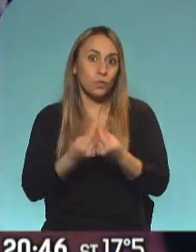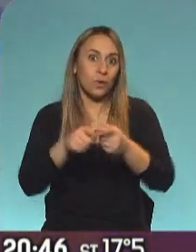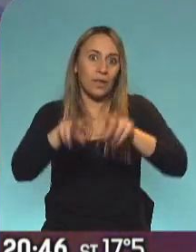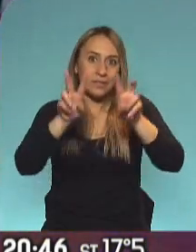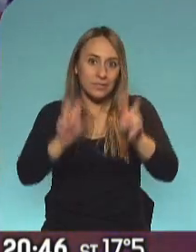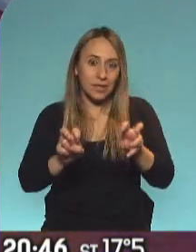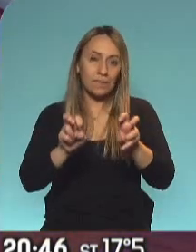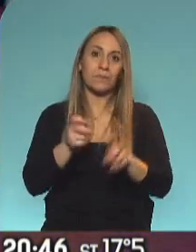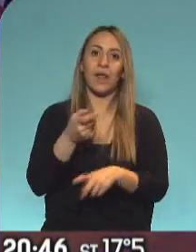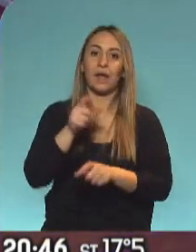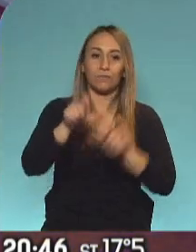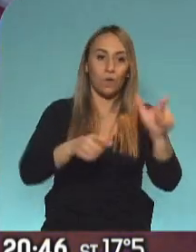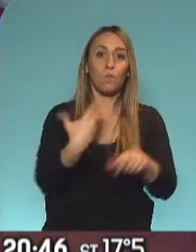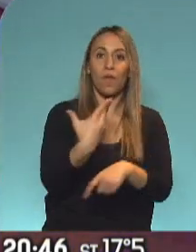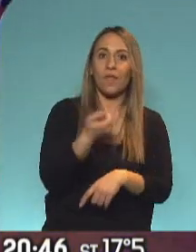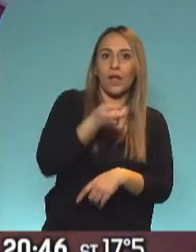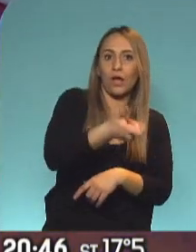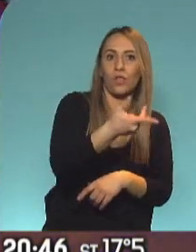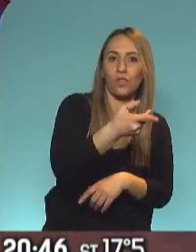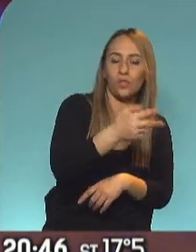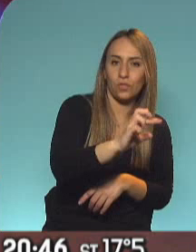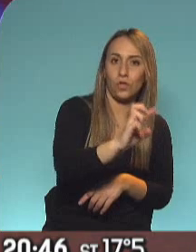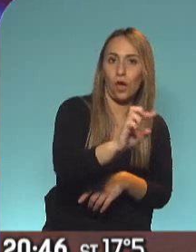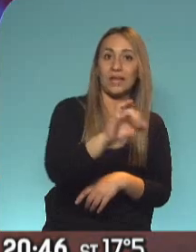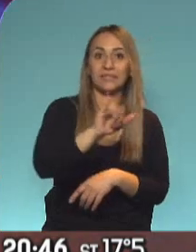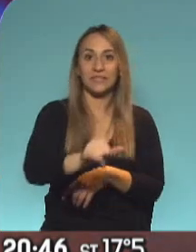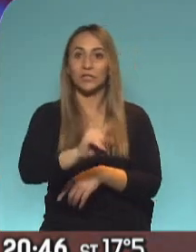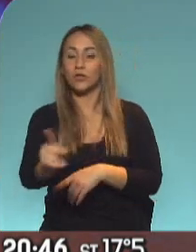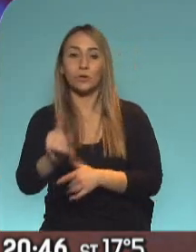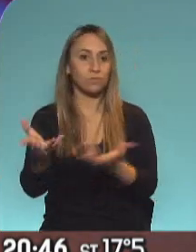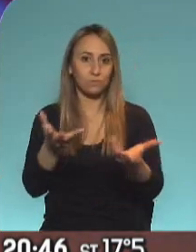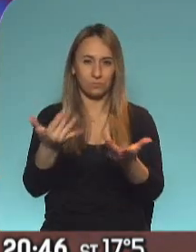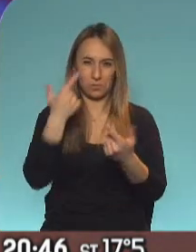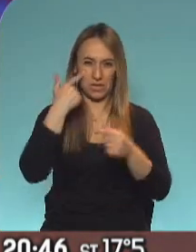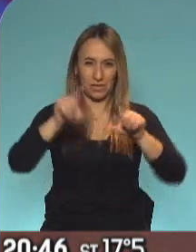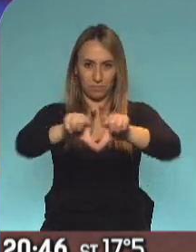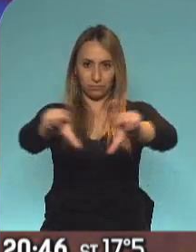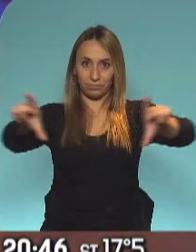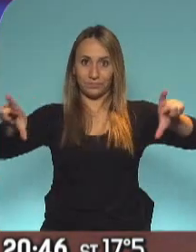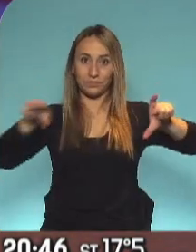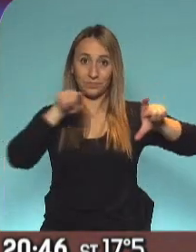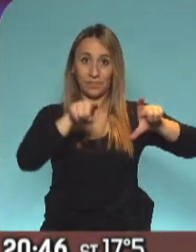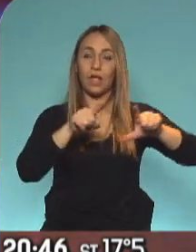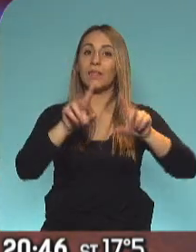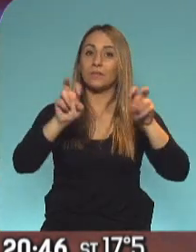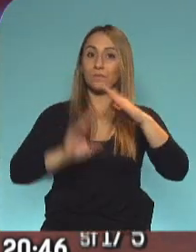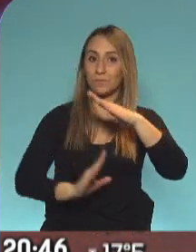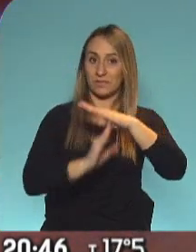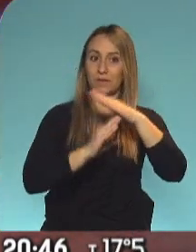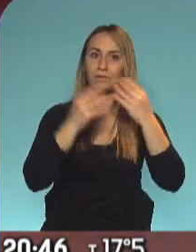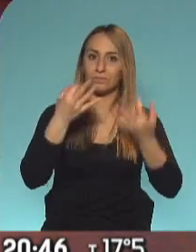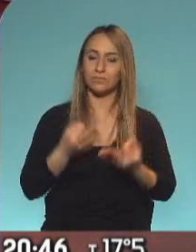de quiénes pueden comprar dólares y quiénes no, tenemos este Wall en donde básicamente resume eso. Y vamos con los principales. Quienes cobran